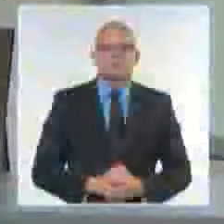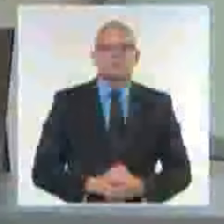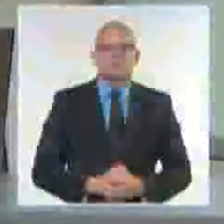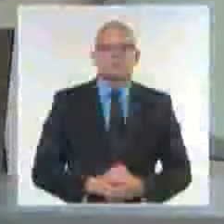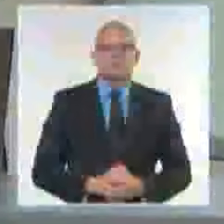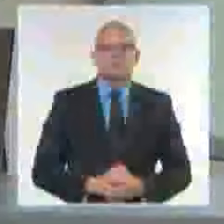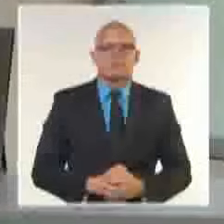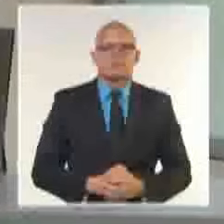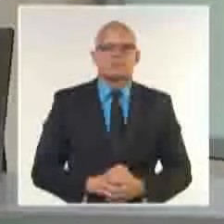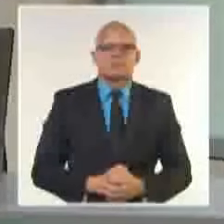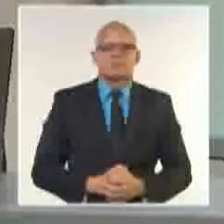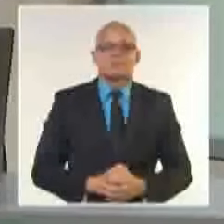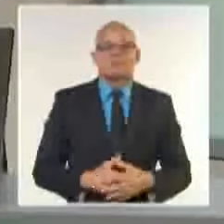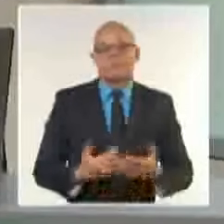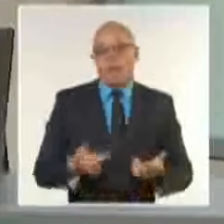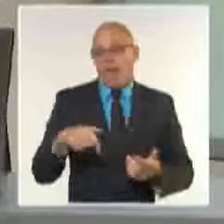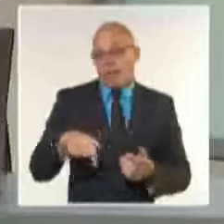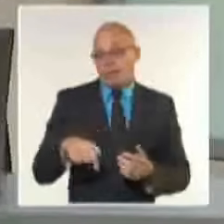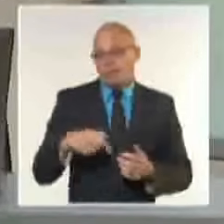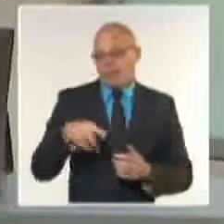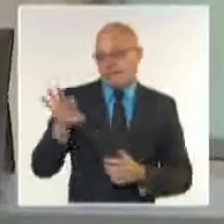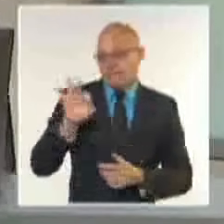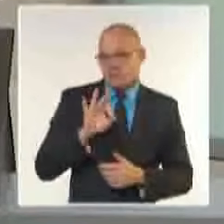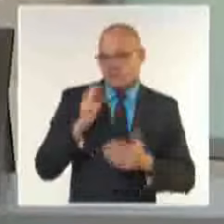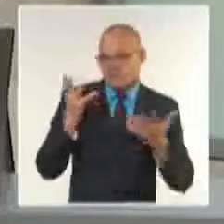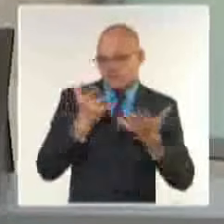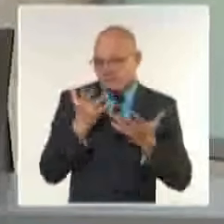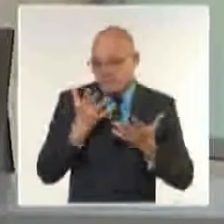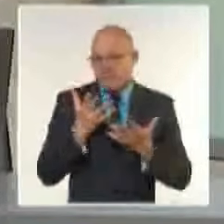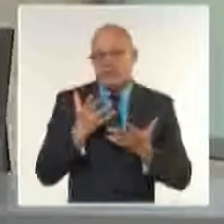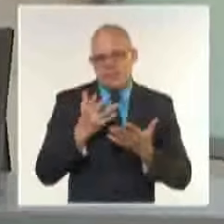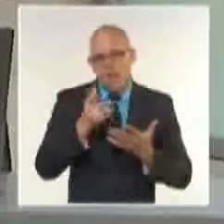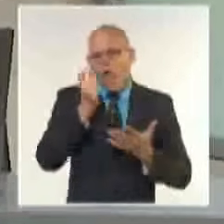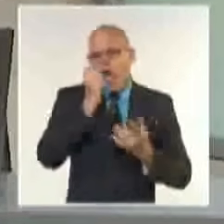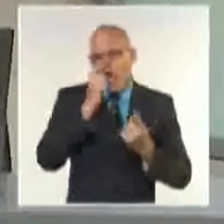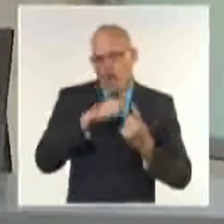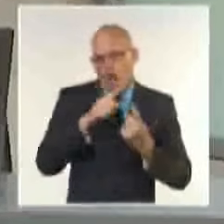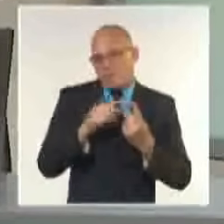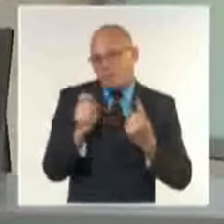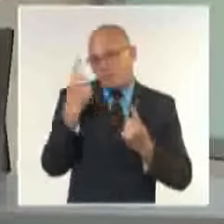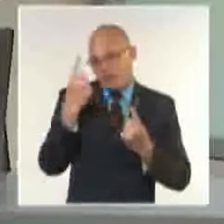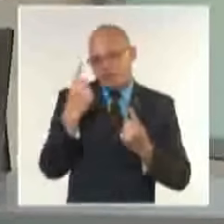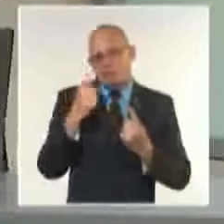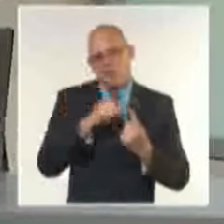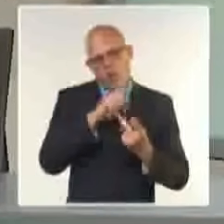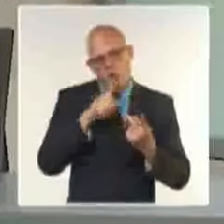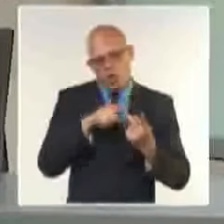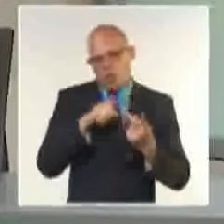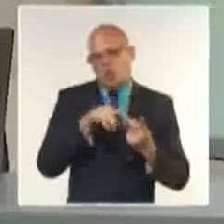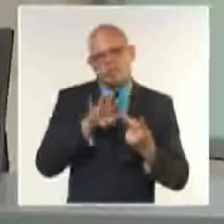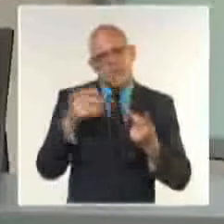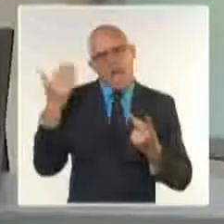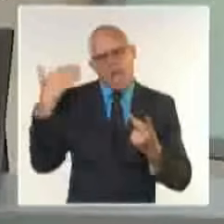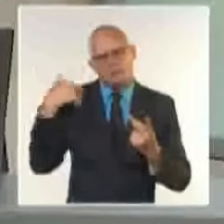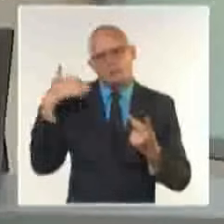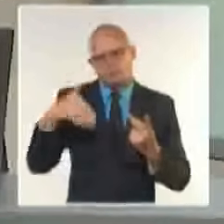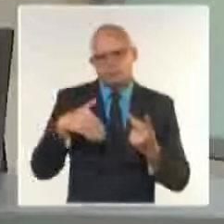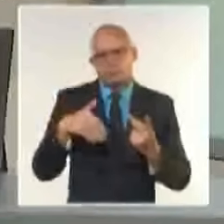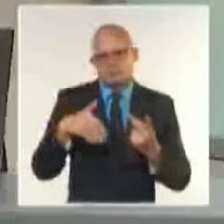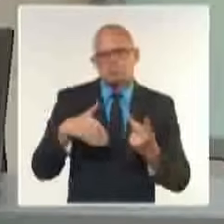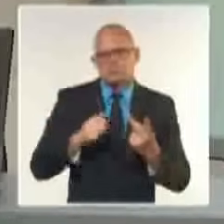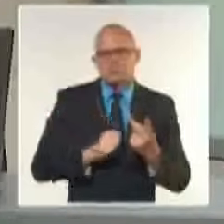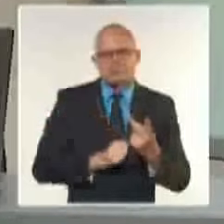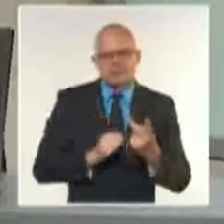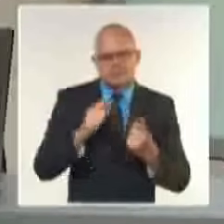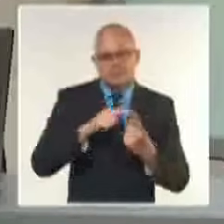Y me acompañan en esta oportunidad, bueno, un invitado que está por primera vez y otro que ya nos ha acompañado en varias ocasiones. Doy